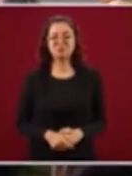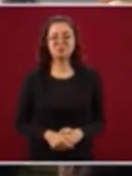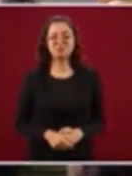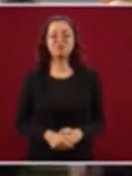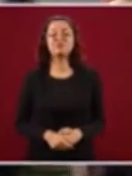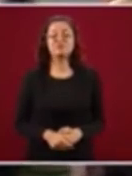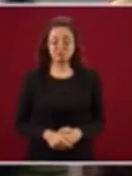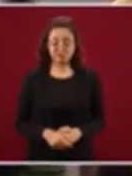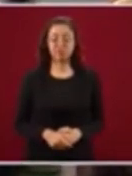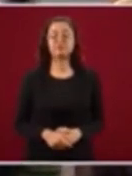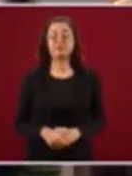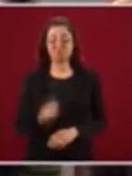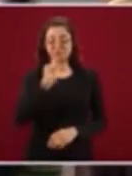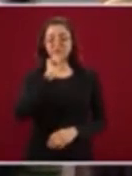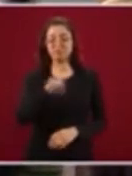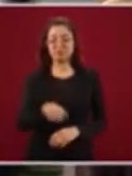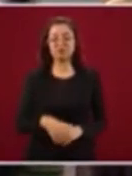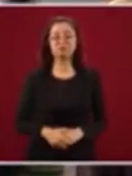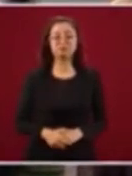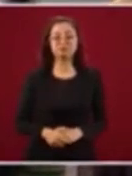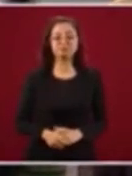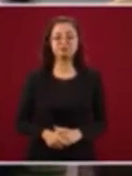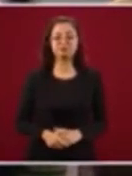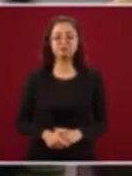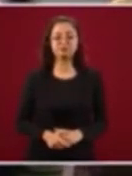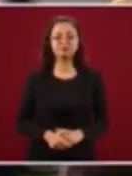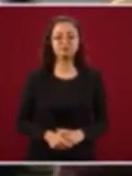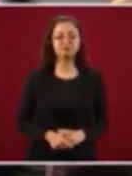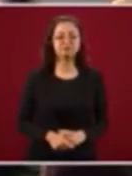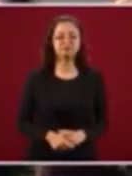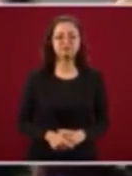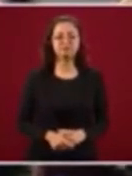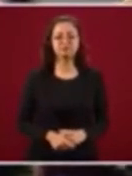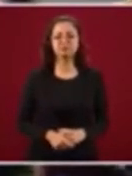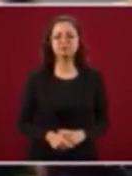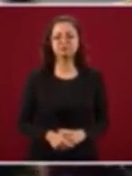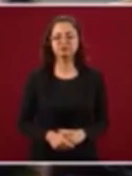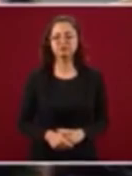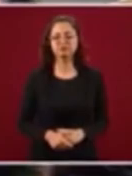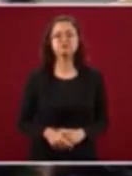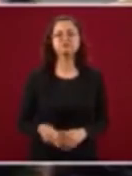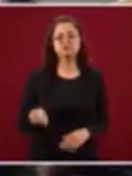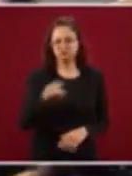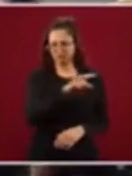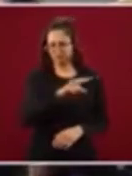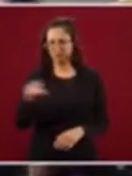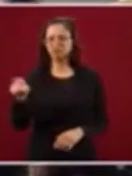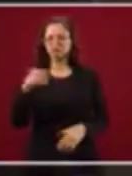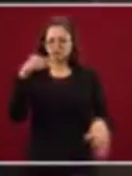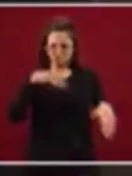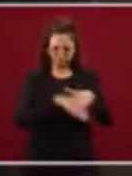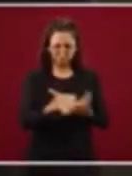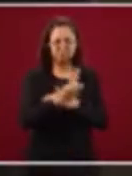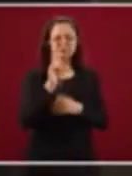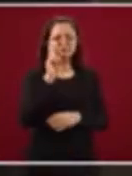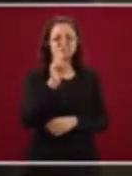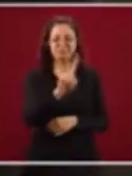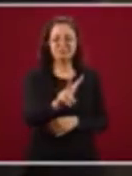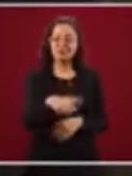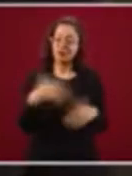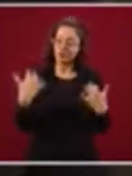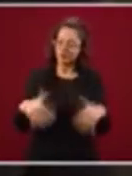Sí, también. ¿Y una botecita si quieren? No, pero ustedes iban a ir a verlo. Ya se